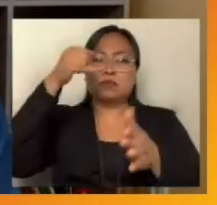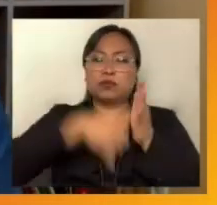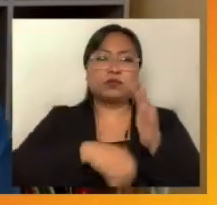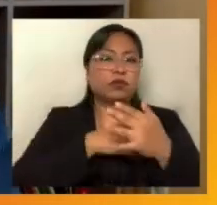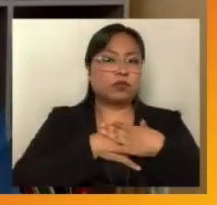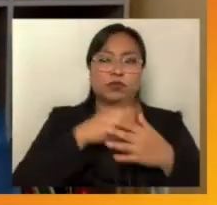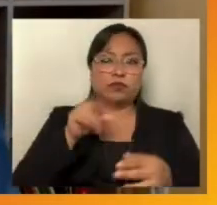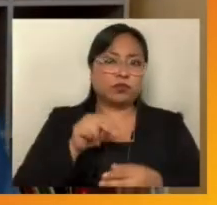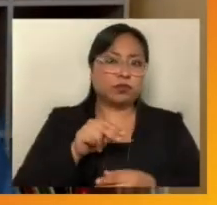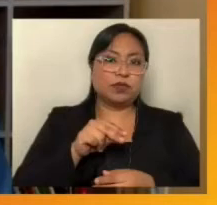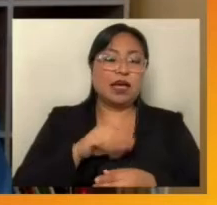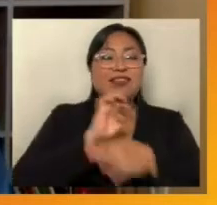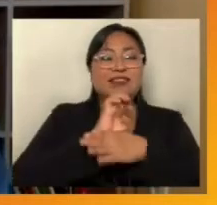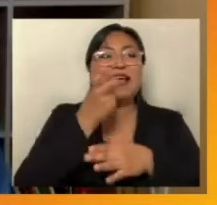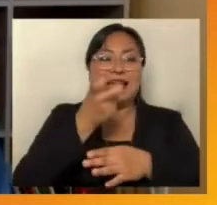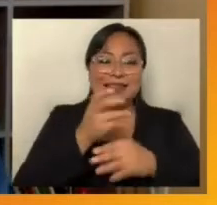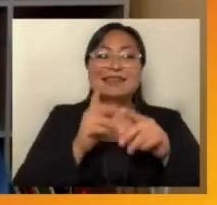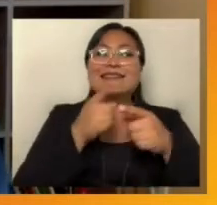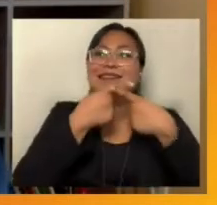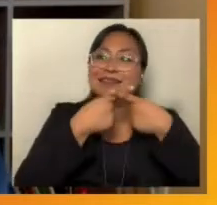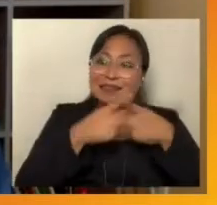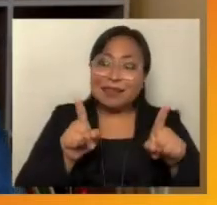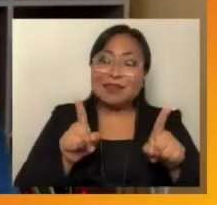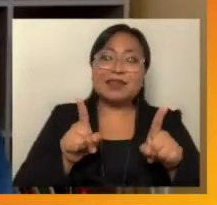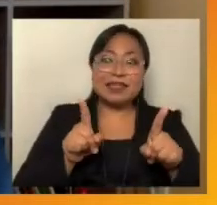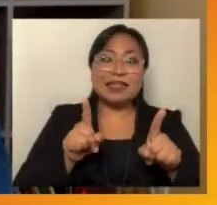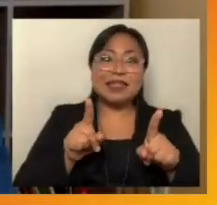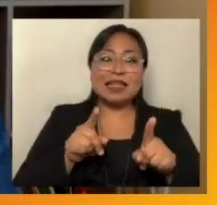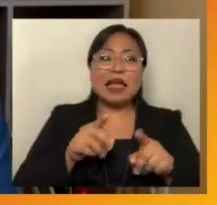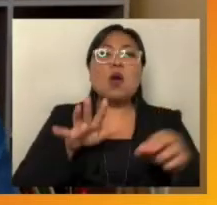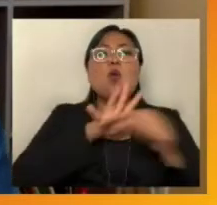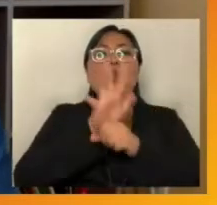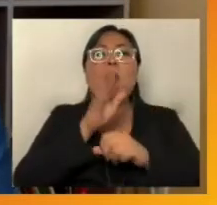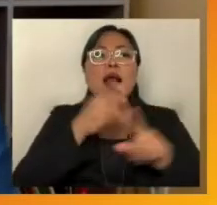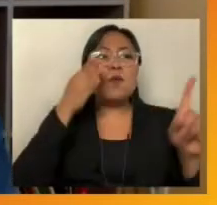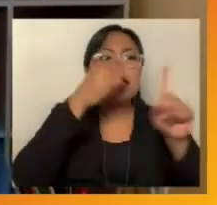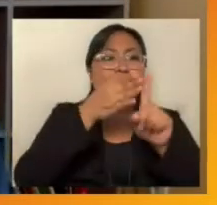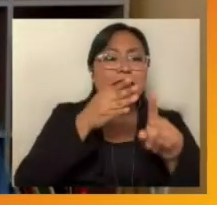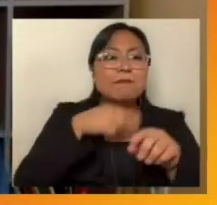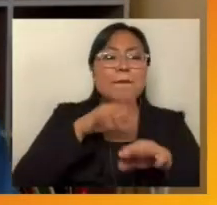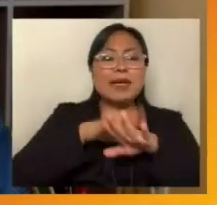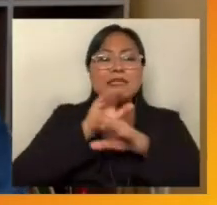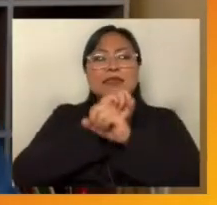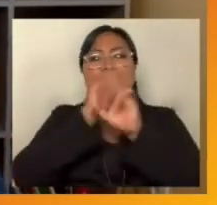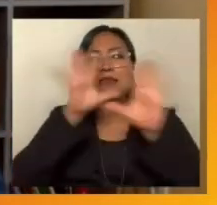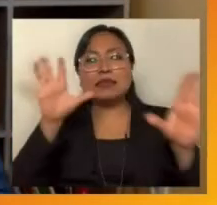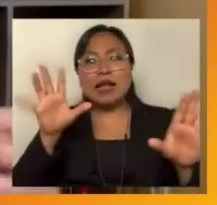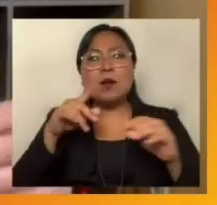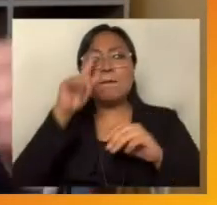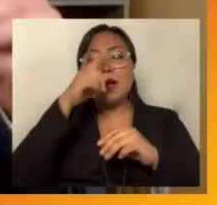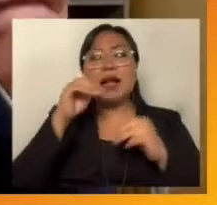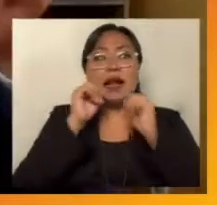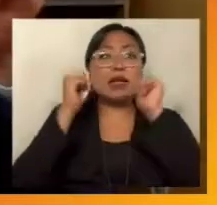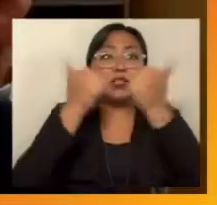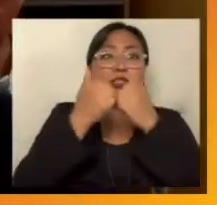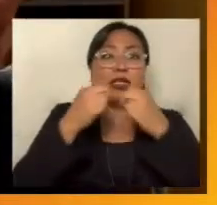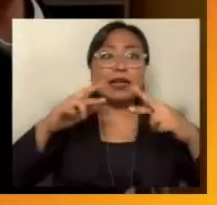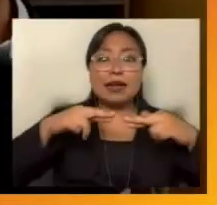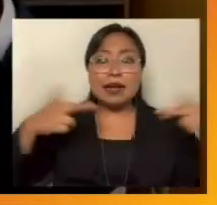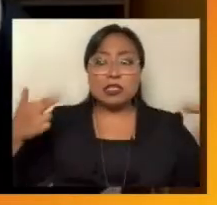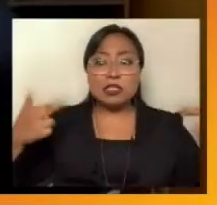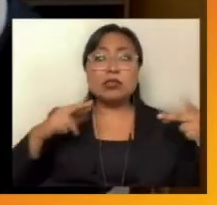La clave para establecer relaciones y tener imagen en contenido en una ONG es